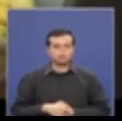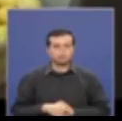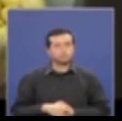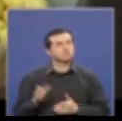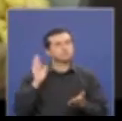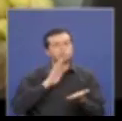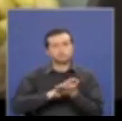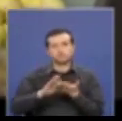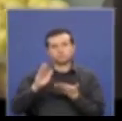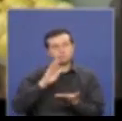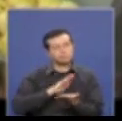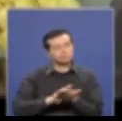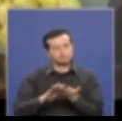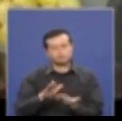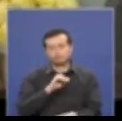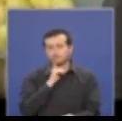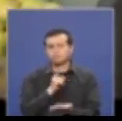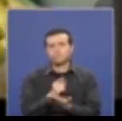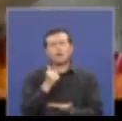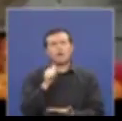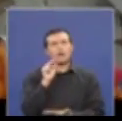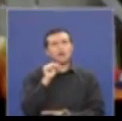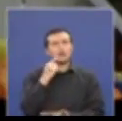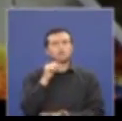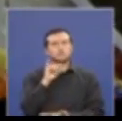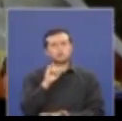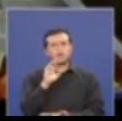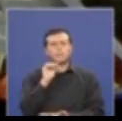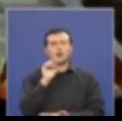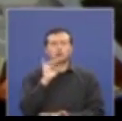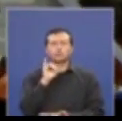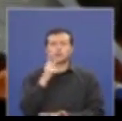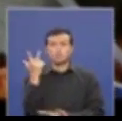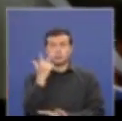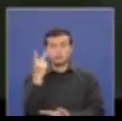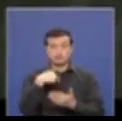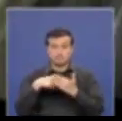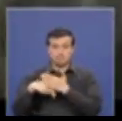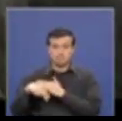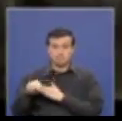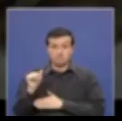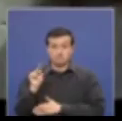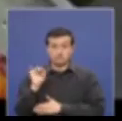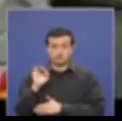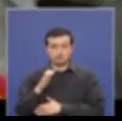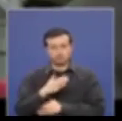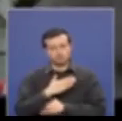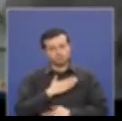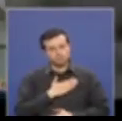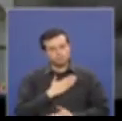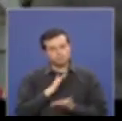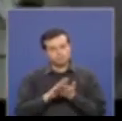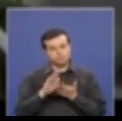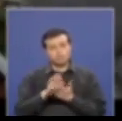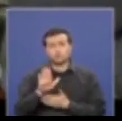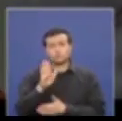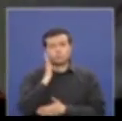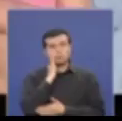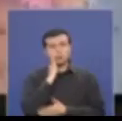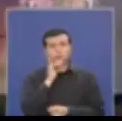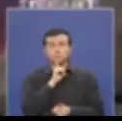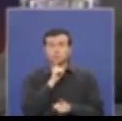Te pido 1000 disculpas, Yisa, Angie, Mariuri, las 3 hijas de Antonio, y también a su madre, ¿no?